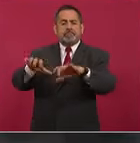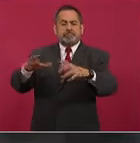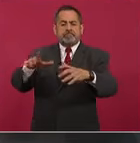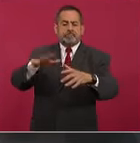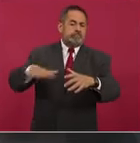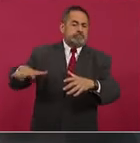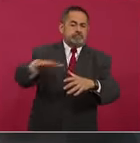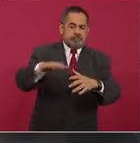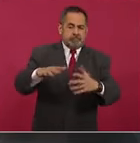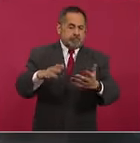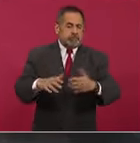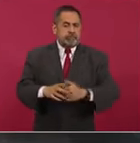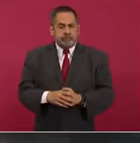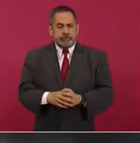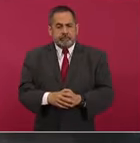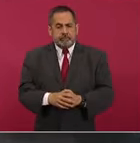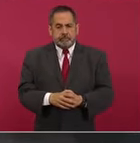Los